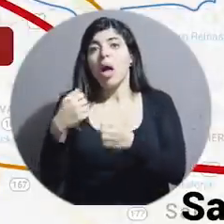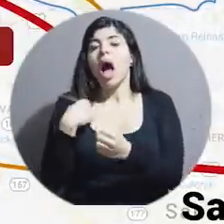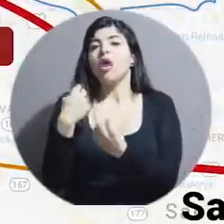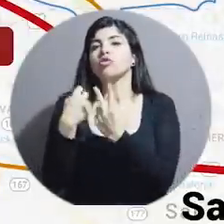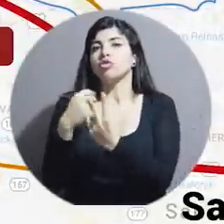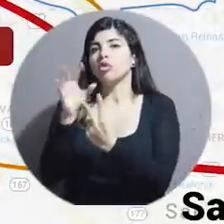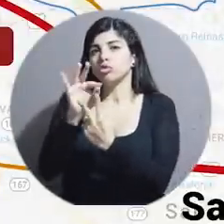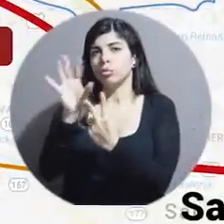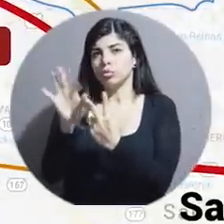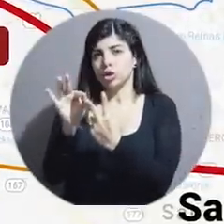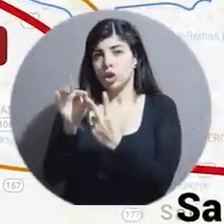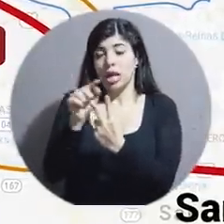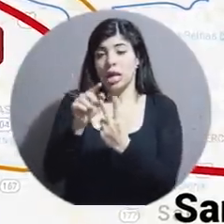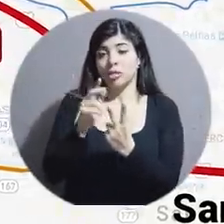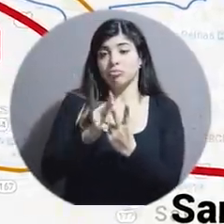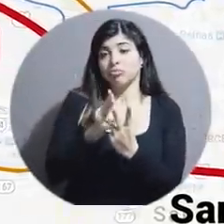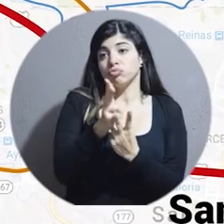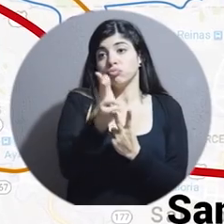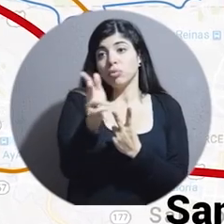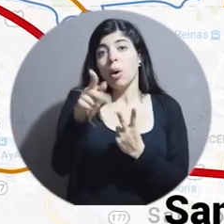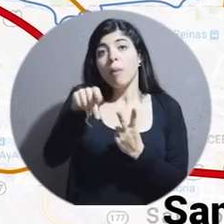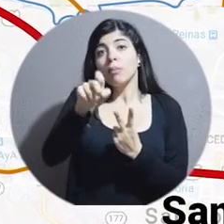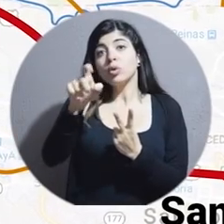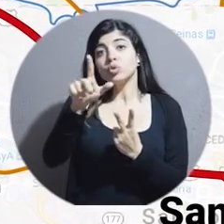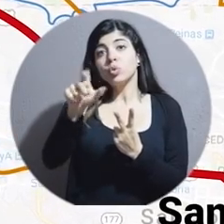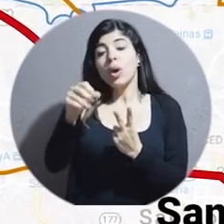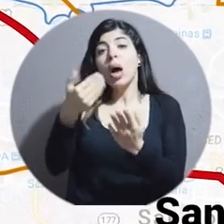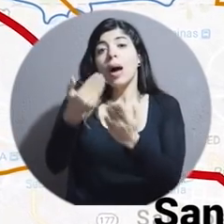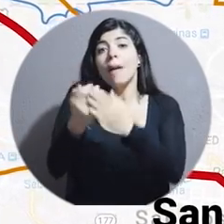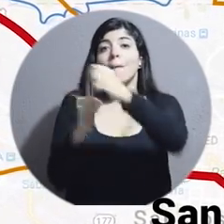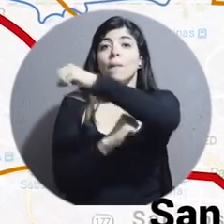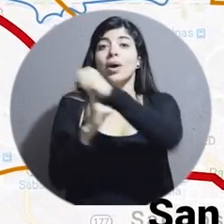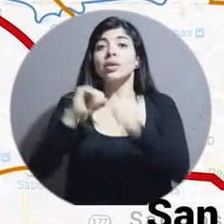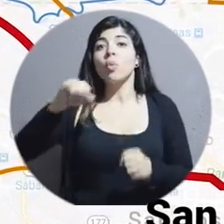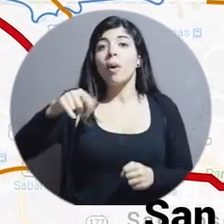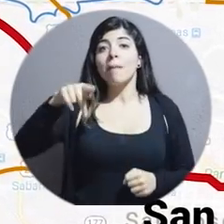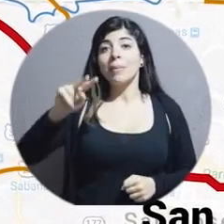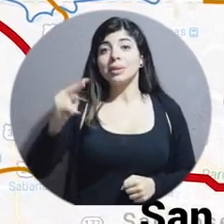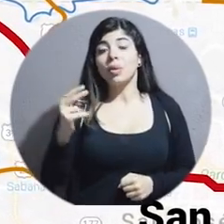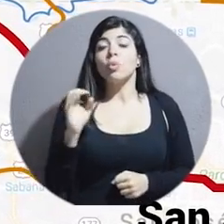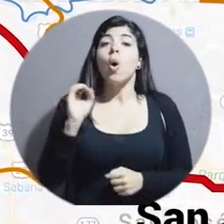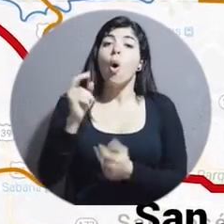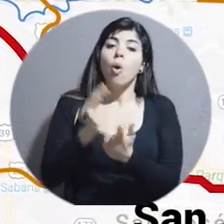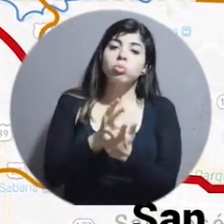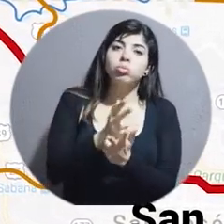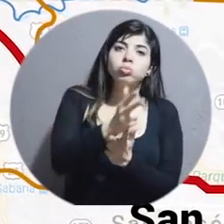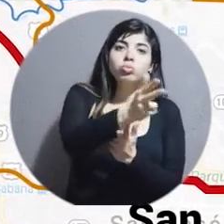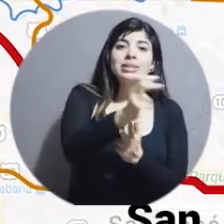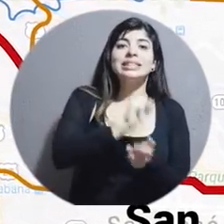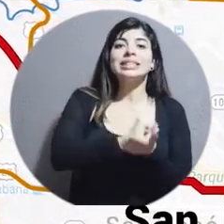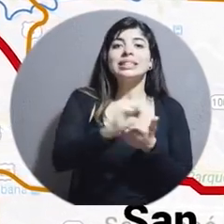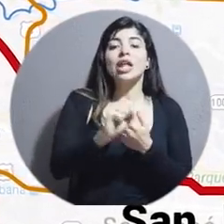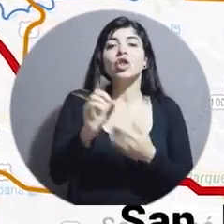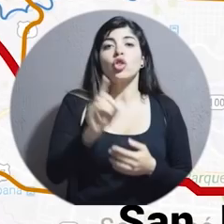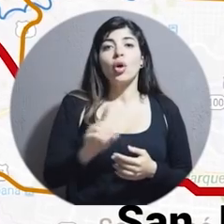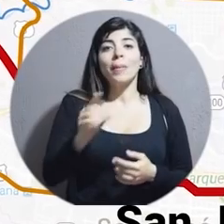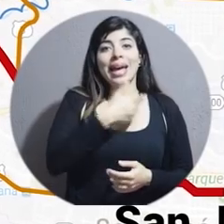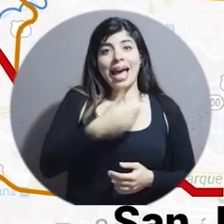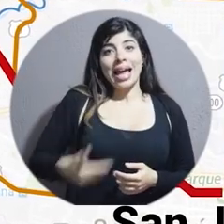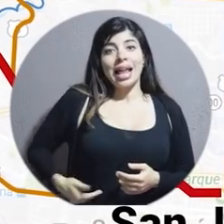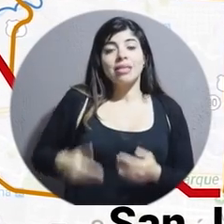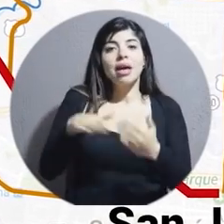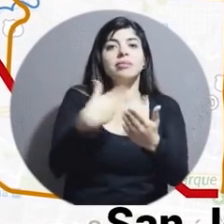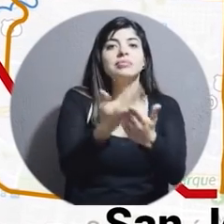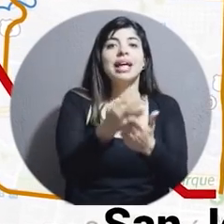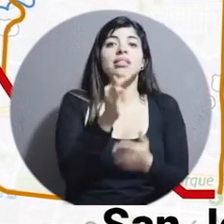tomar 2 opciones: salir por la Pozuelo para llegar al puente Juan Pablo II o ir por Santo Domingo de Heredia para